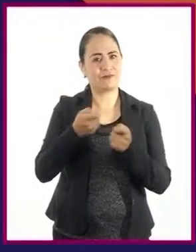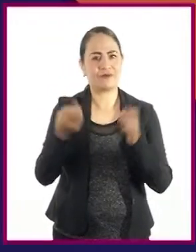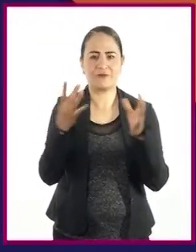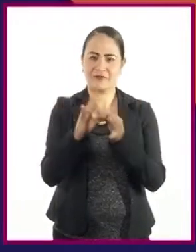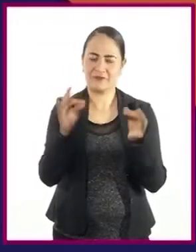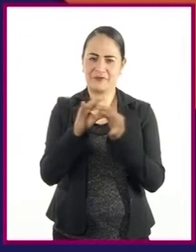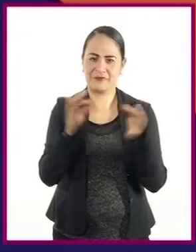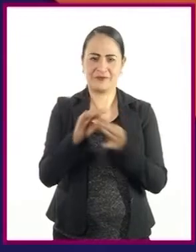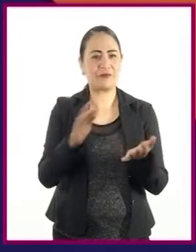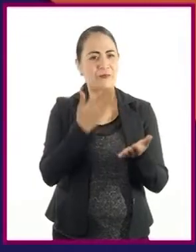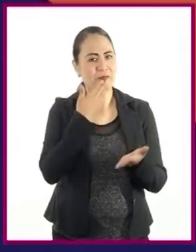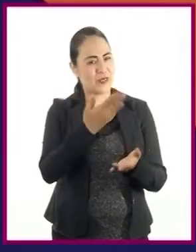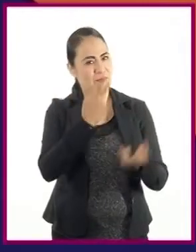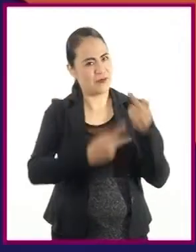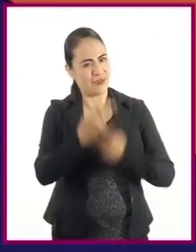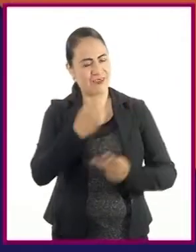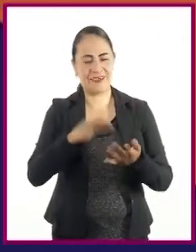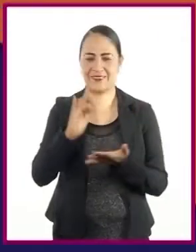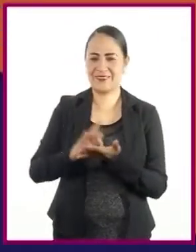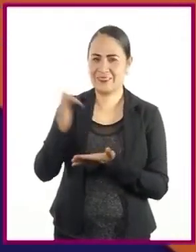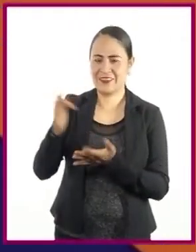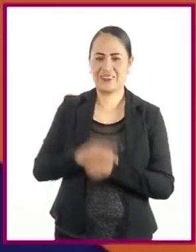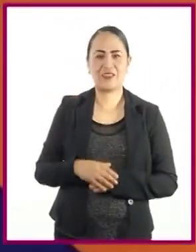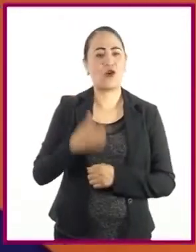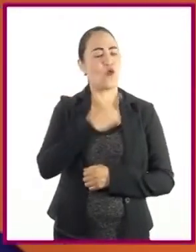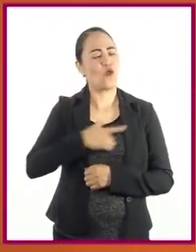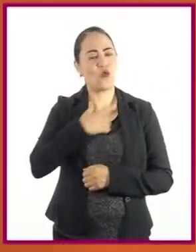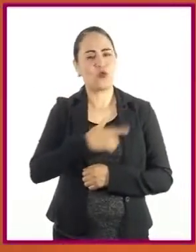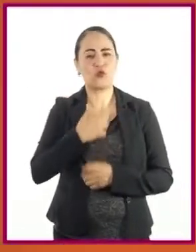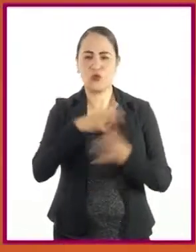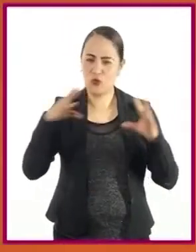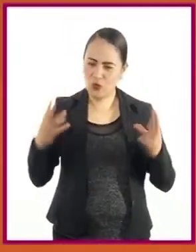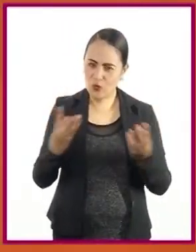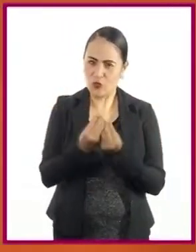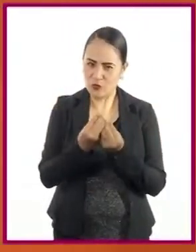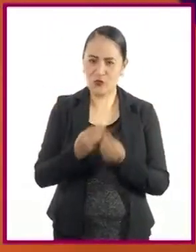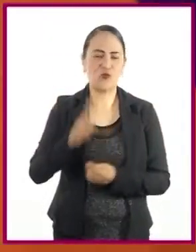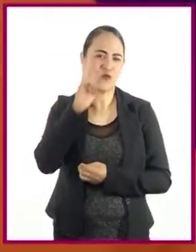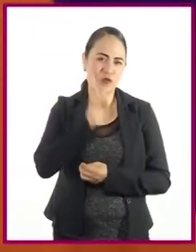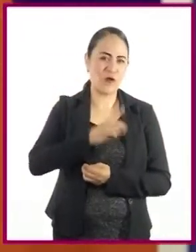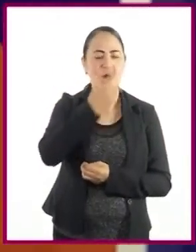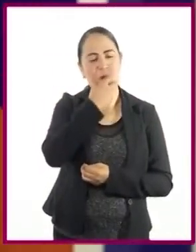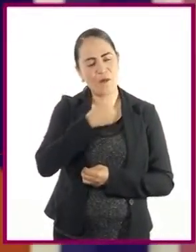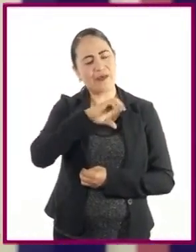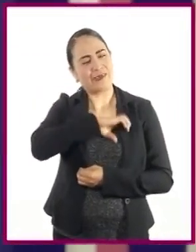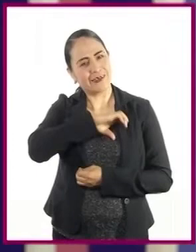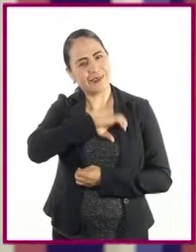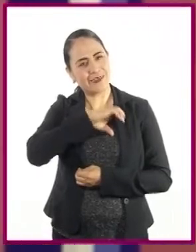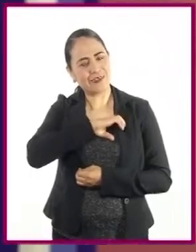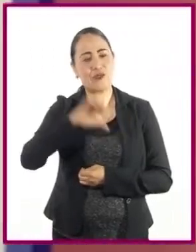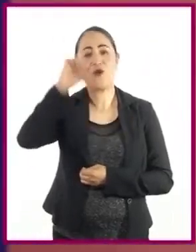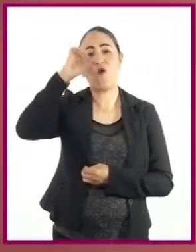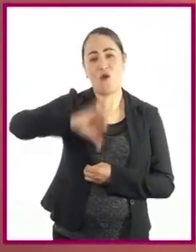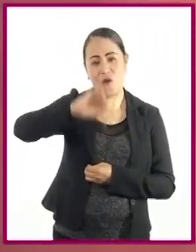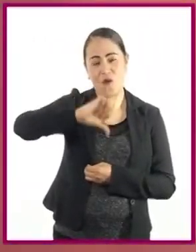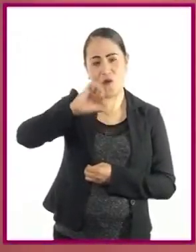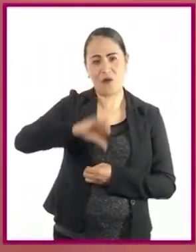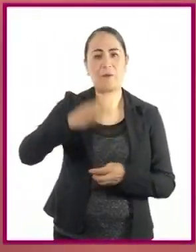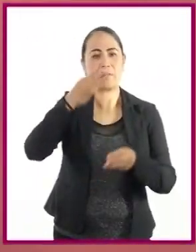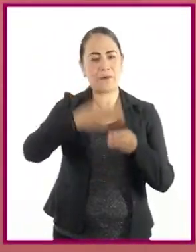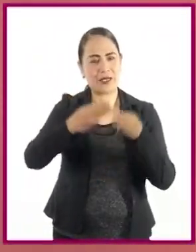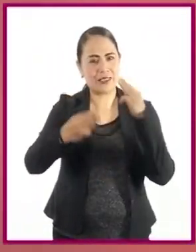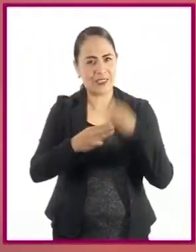maestra. Gracias. ¿Qué tal? Con el gusto de siempre de acompañarlos, queridas alumnas y alumnos, en una sesión más de la